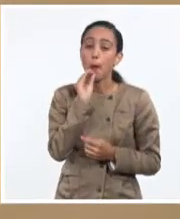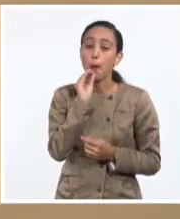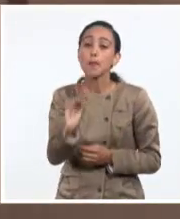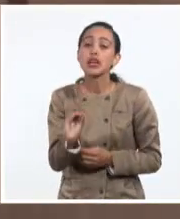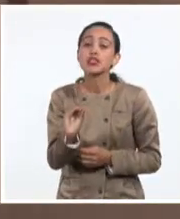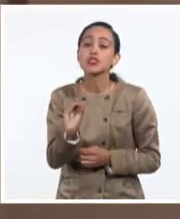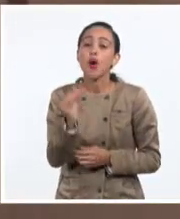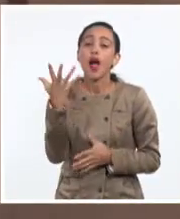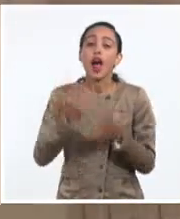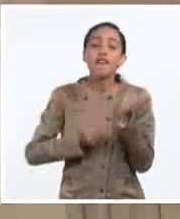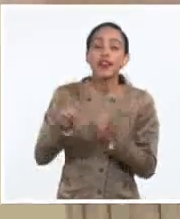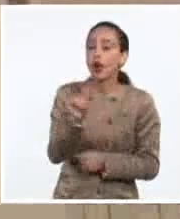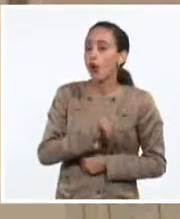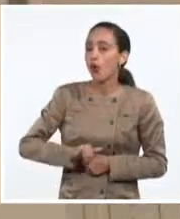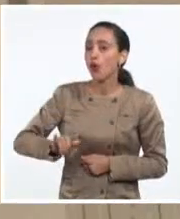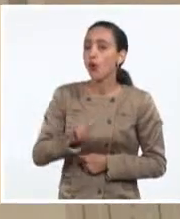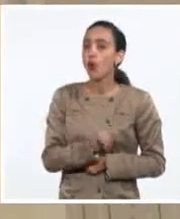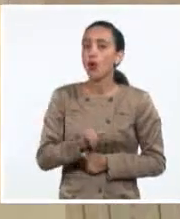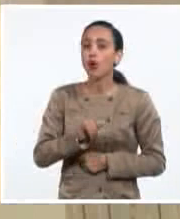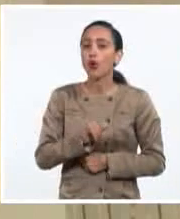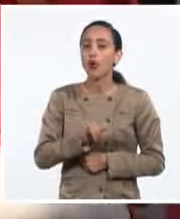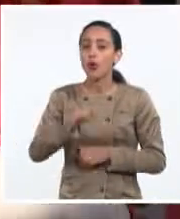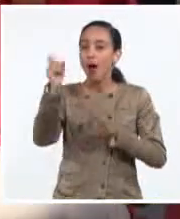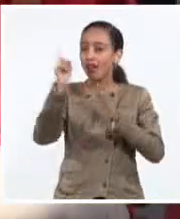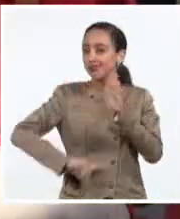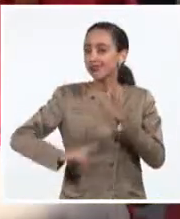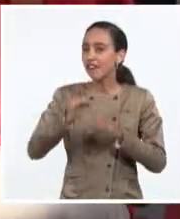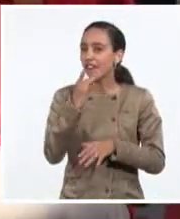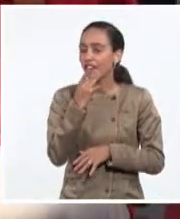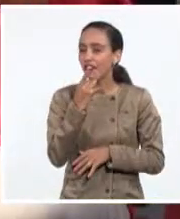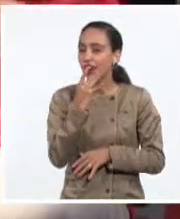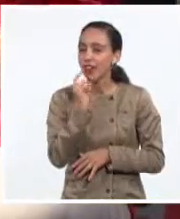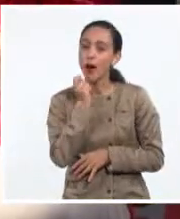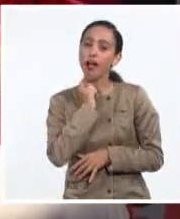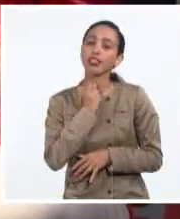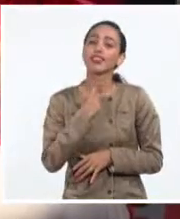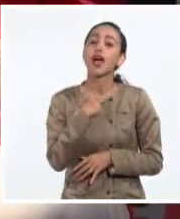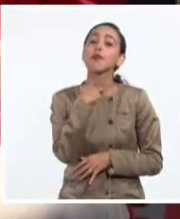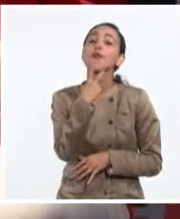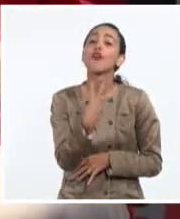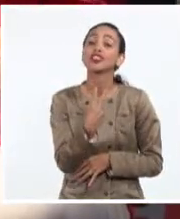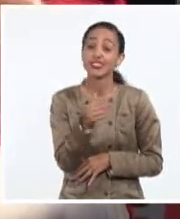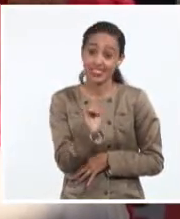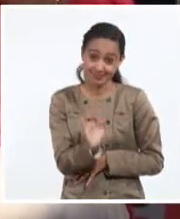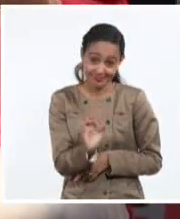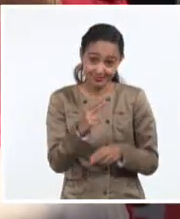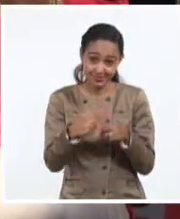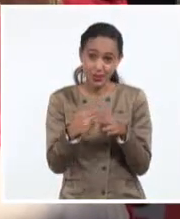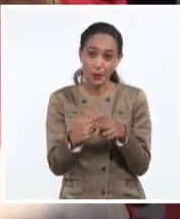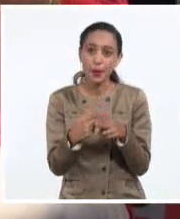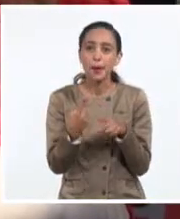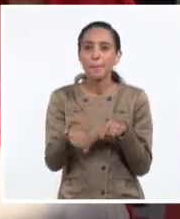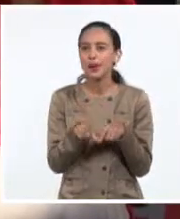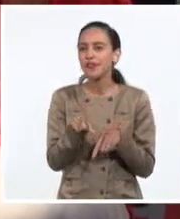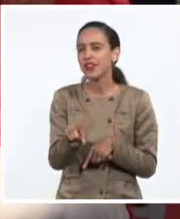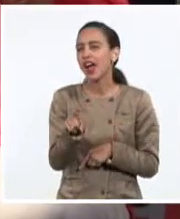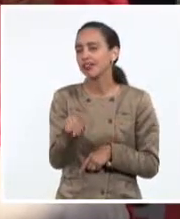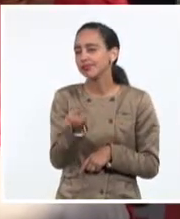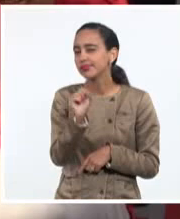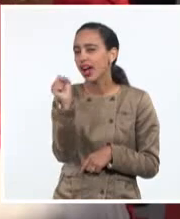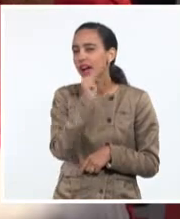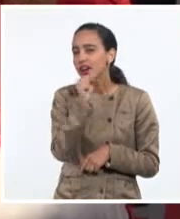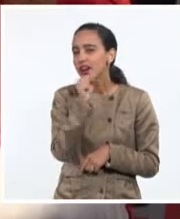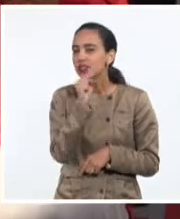Relámpago verde y Tatuaje en mi voz. Pero finalmente apareció esta canción, que es una canción muy noble, muy